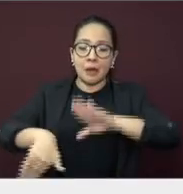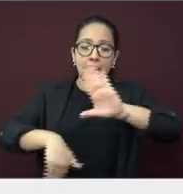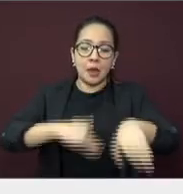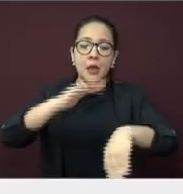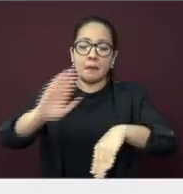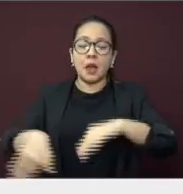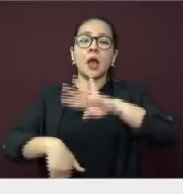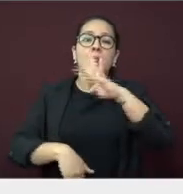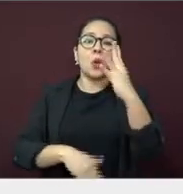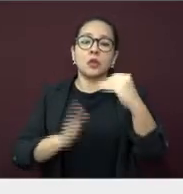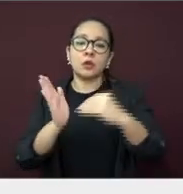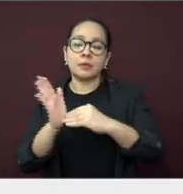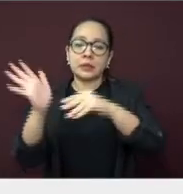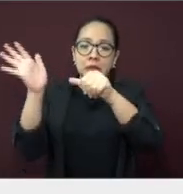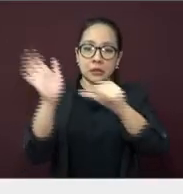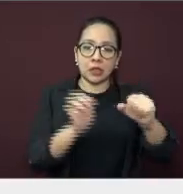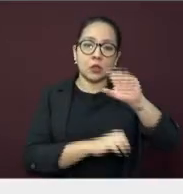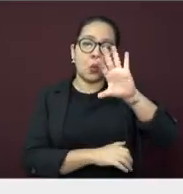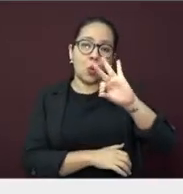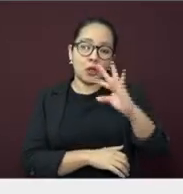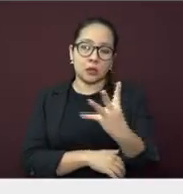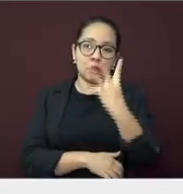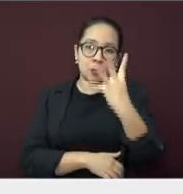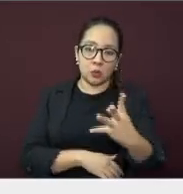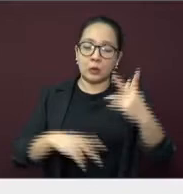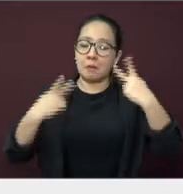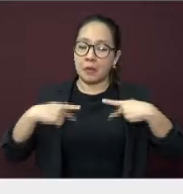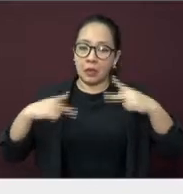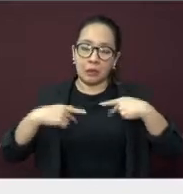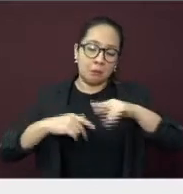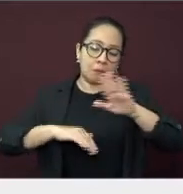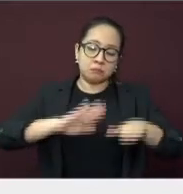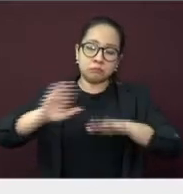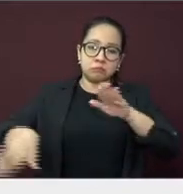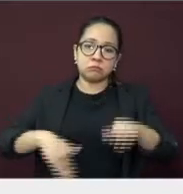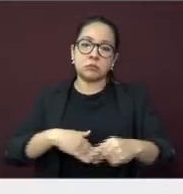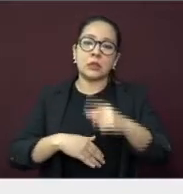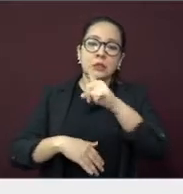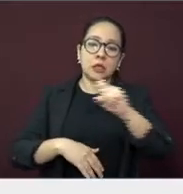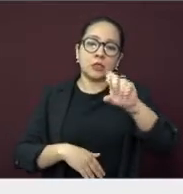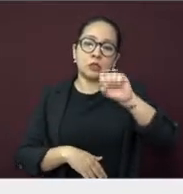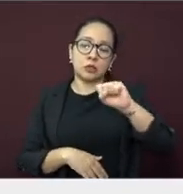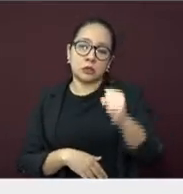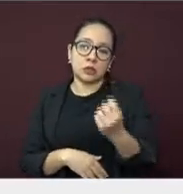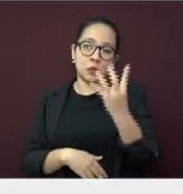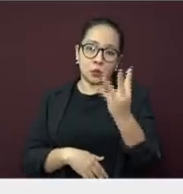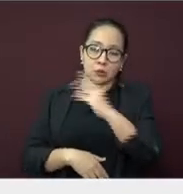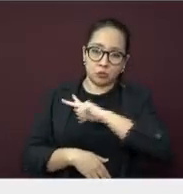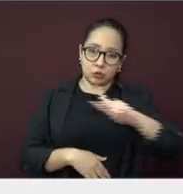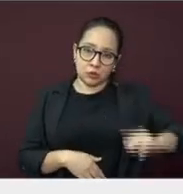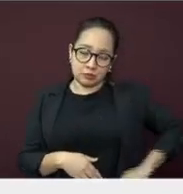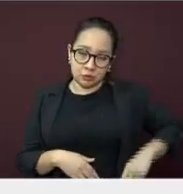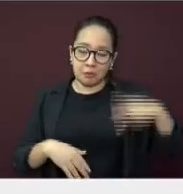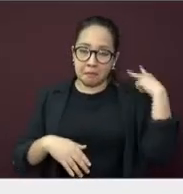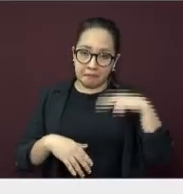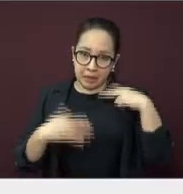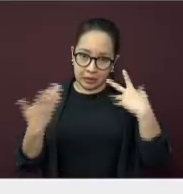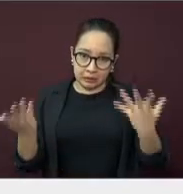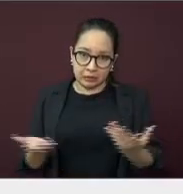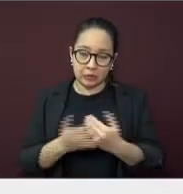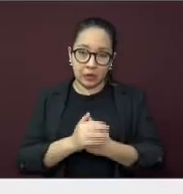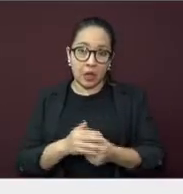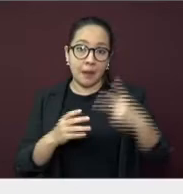644 pacientes en 172 municipios de la entidad los casos positivos a kobe